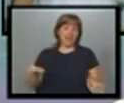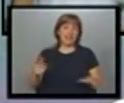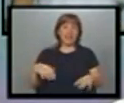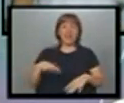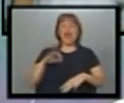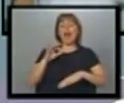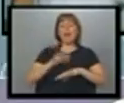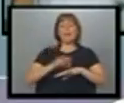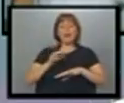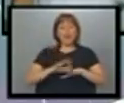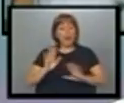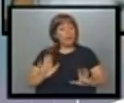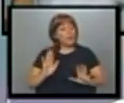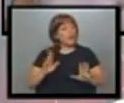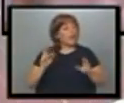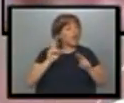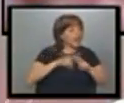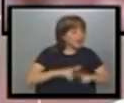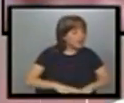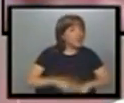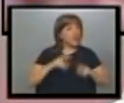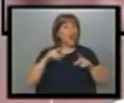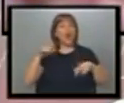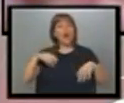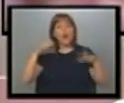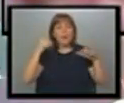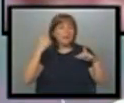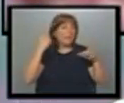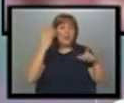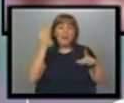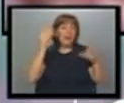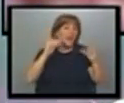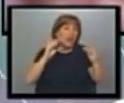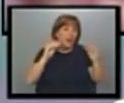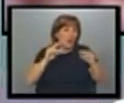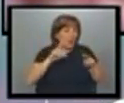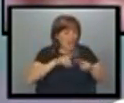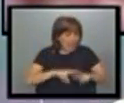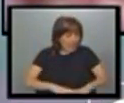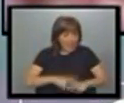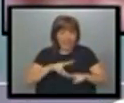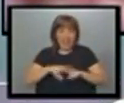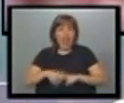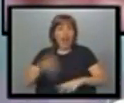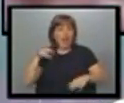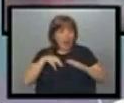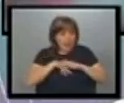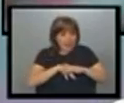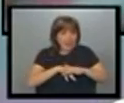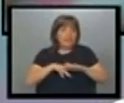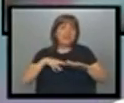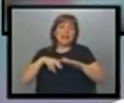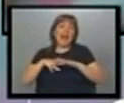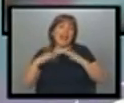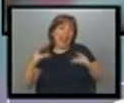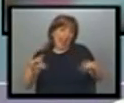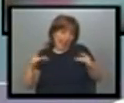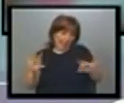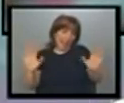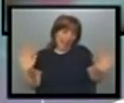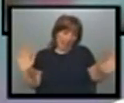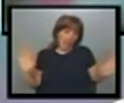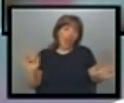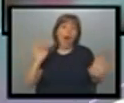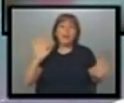están revisando a ver cómo fue la primera noche que pasaron aquí en el hospital. Están en terapia intensiva, están muy delicadas. Estamos aguardando un